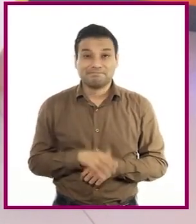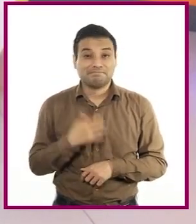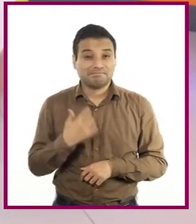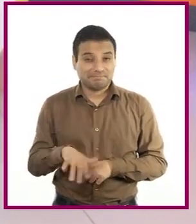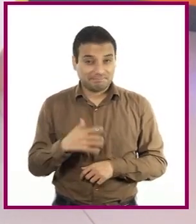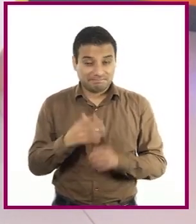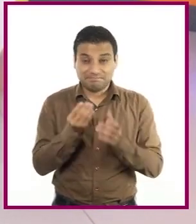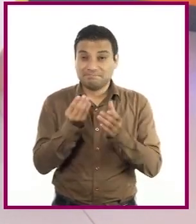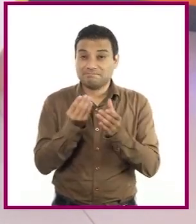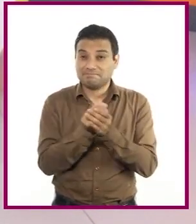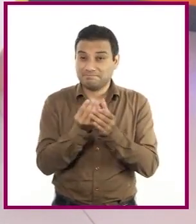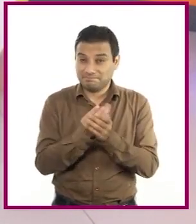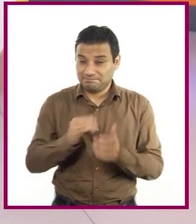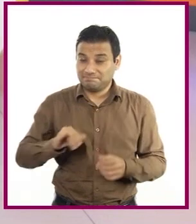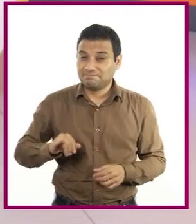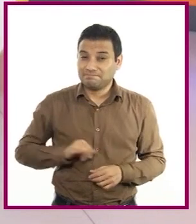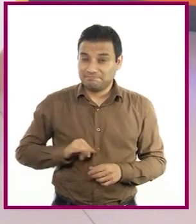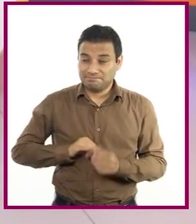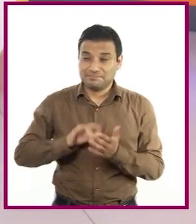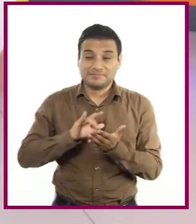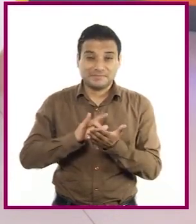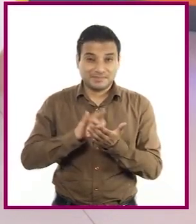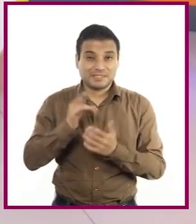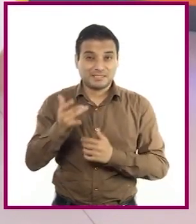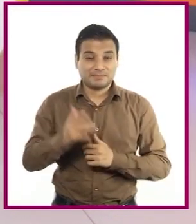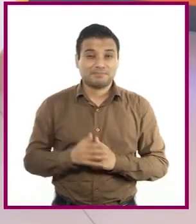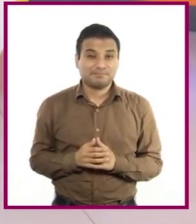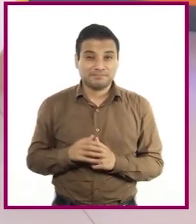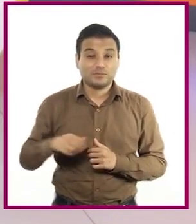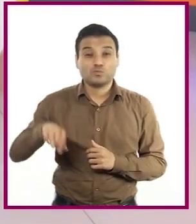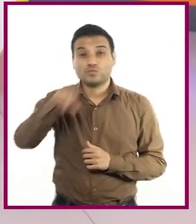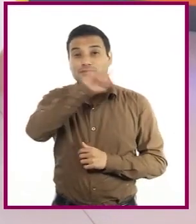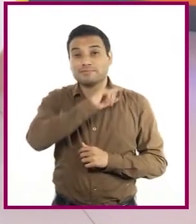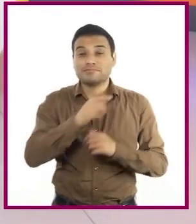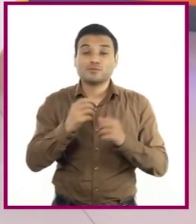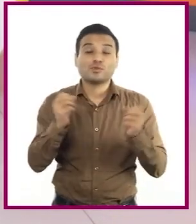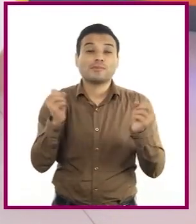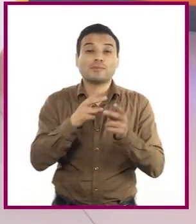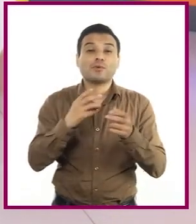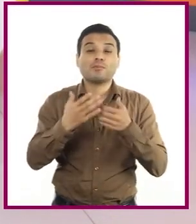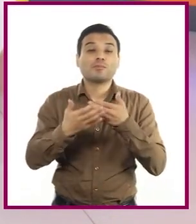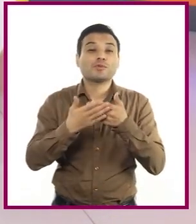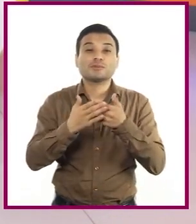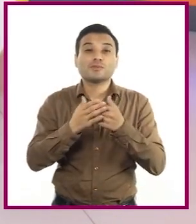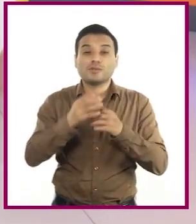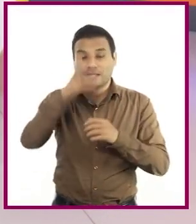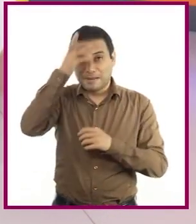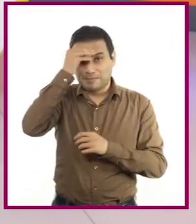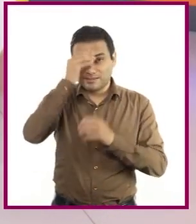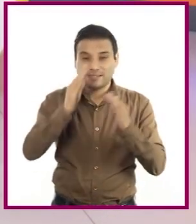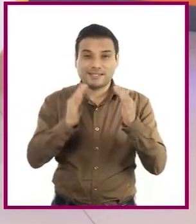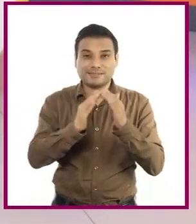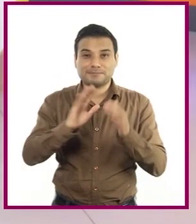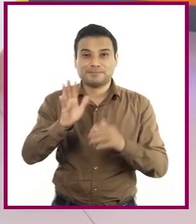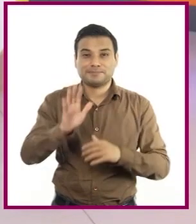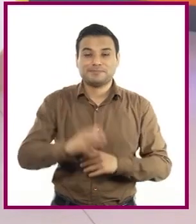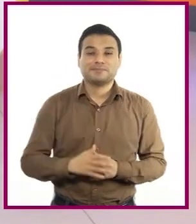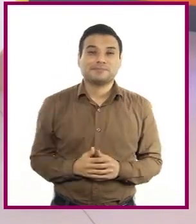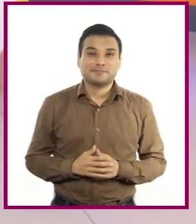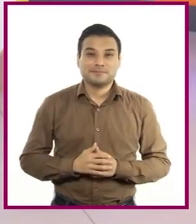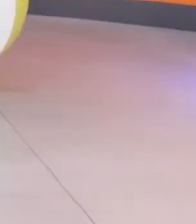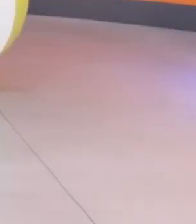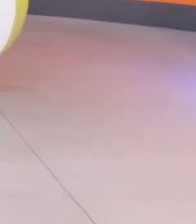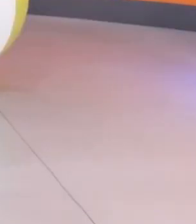clase muy interesante. Gracias por compartirla. A ustedes les esperamos en la próxima emisión de Aprende en Casa. Hasta la